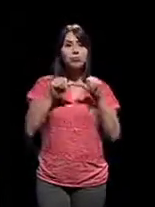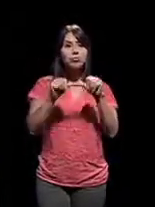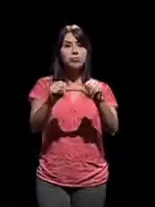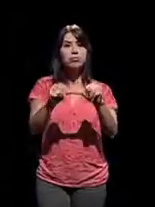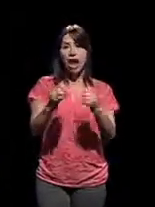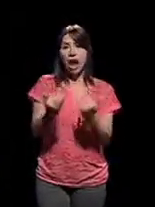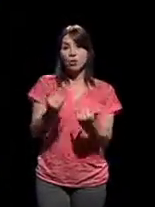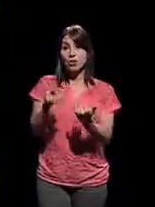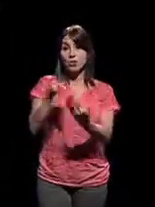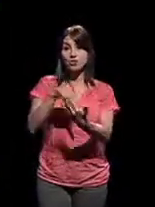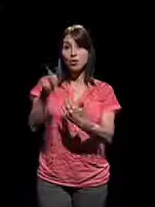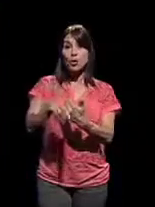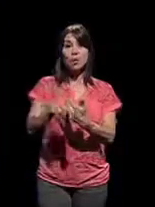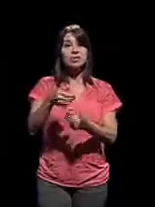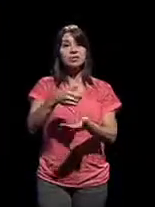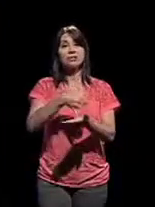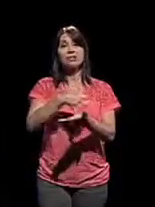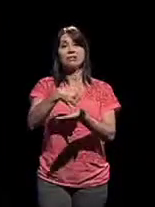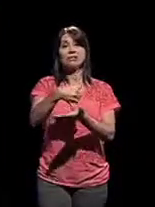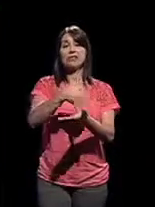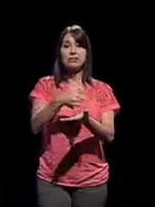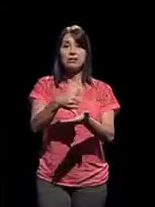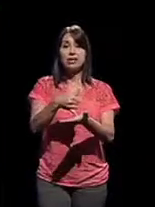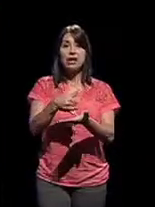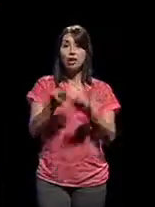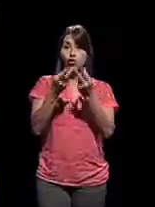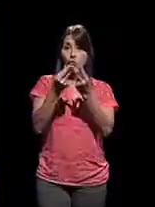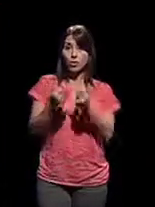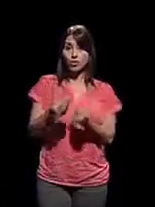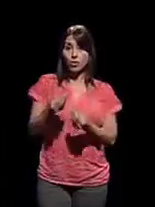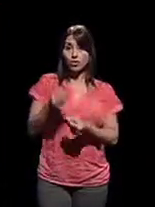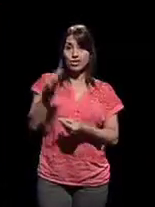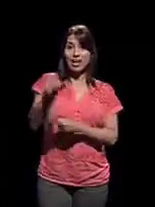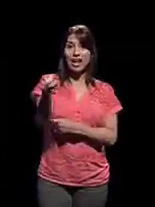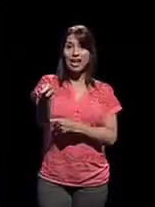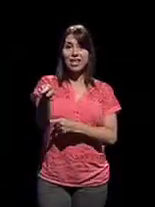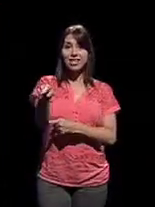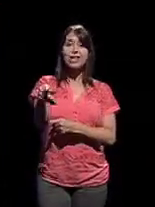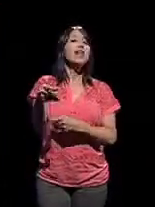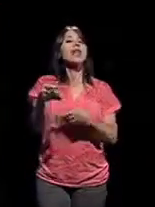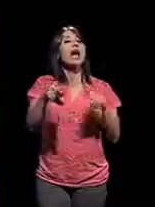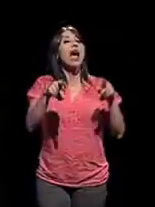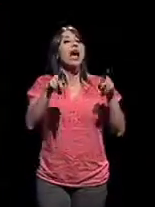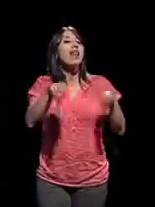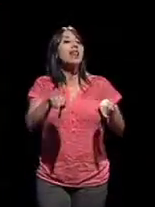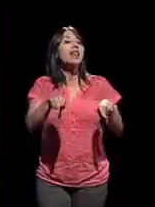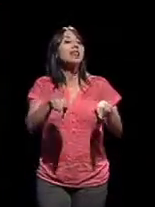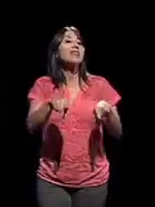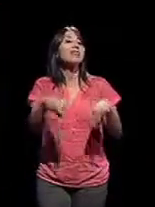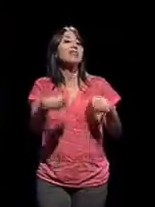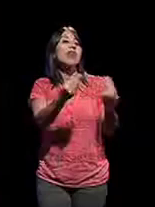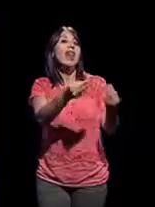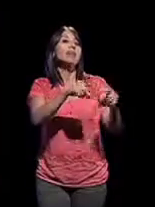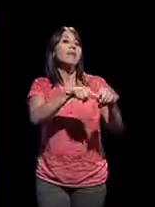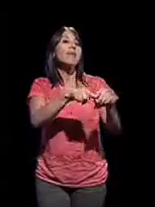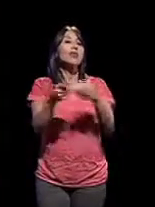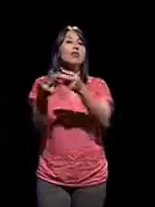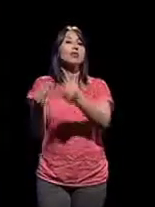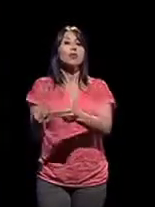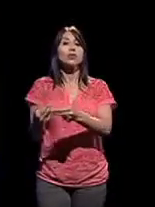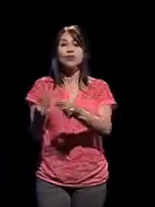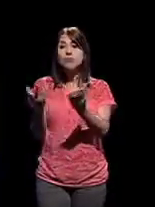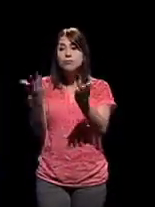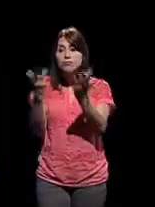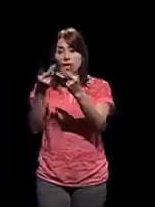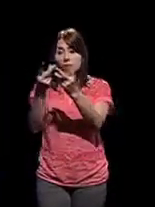son programas que tienen una debilidad tan grande que los presupuestos que llegan ahí, a la gente le dan con respecto al presupuesto que haya. En el momento que el presupuesto se agota, se